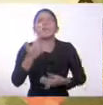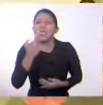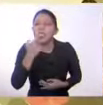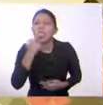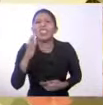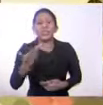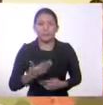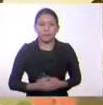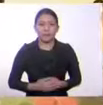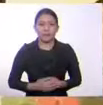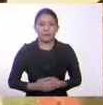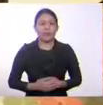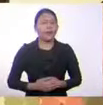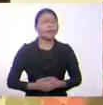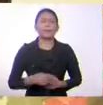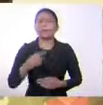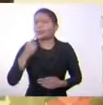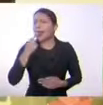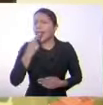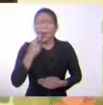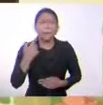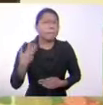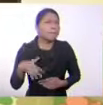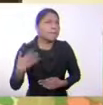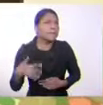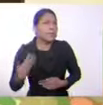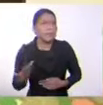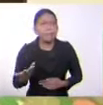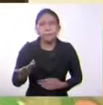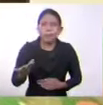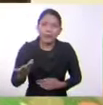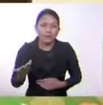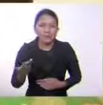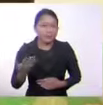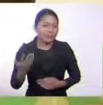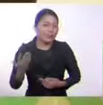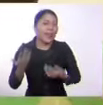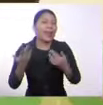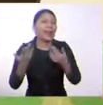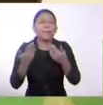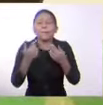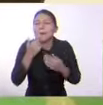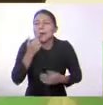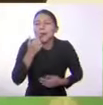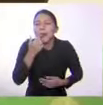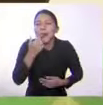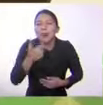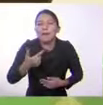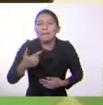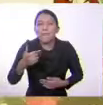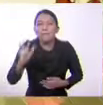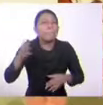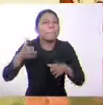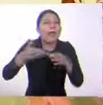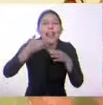néctar? Sabía como a chispitas de chontaduro con miel.